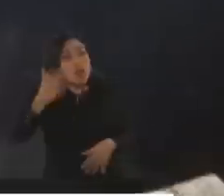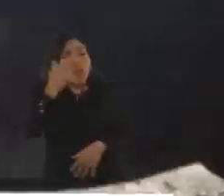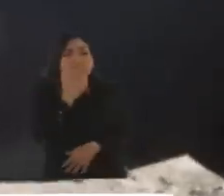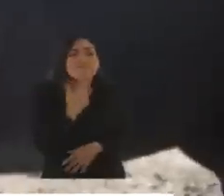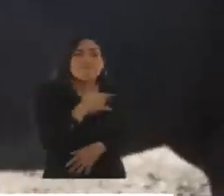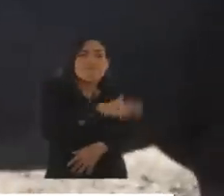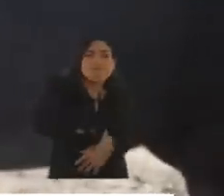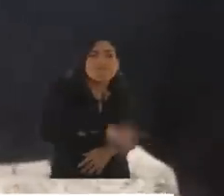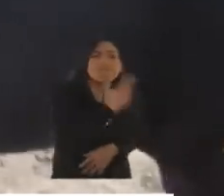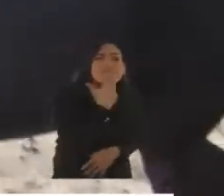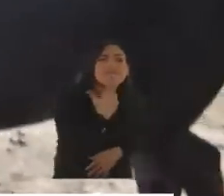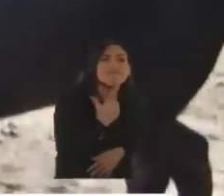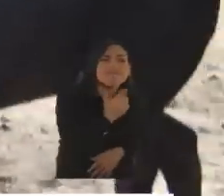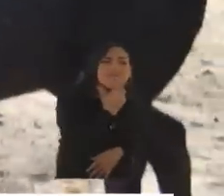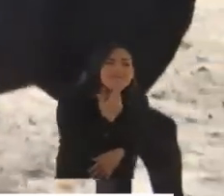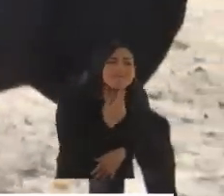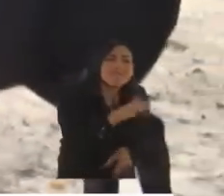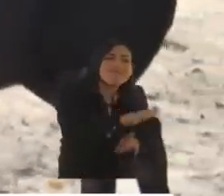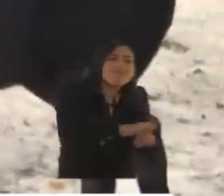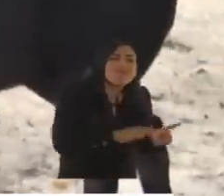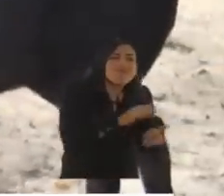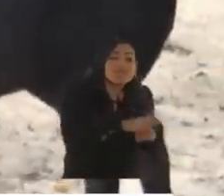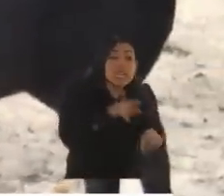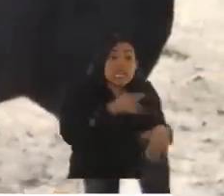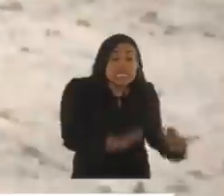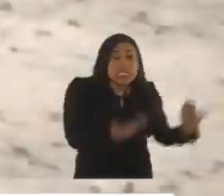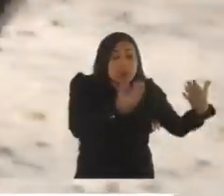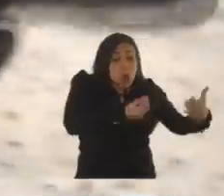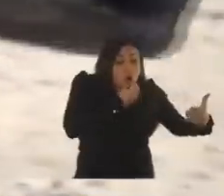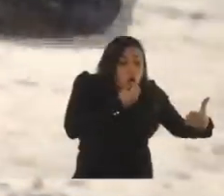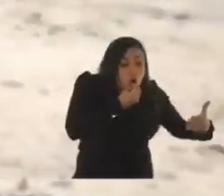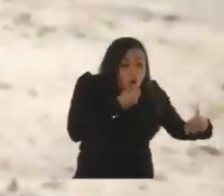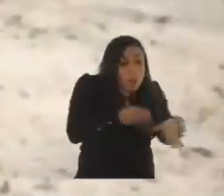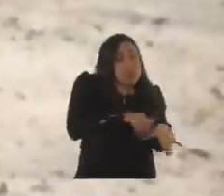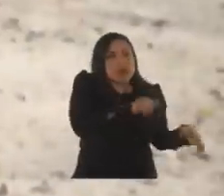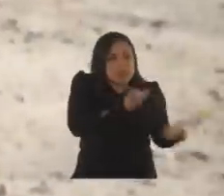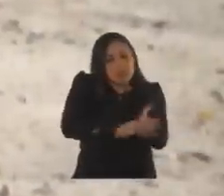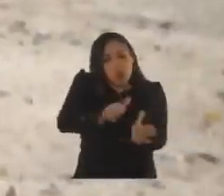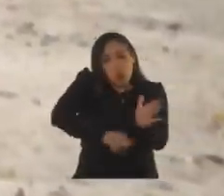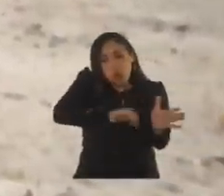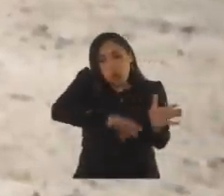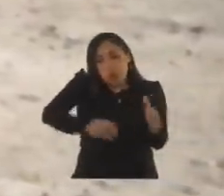nobles y son grandes esparsores de semillas para contribuir con el ecosistema.